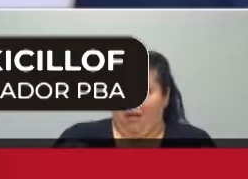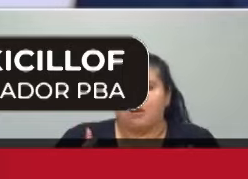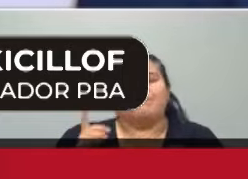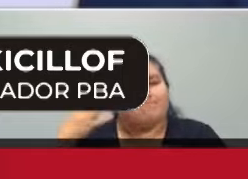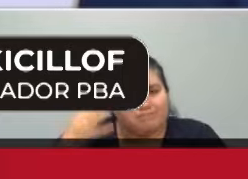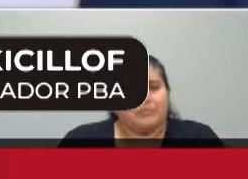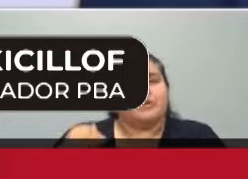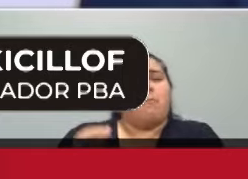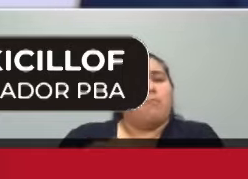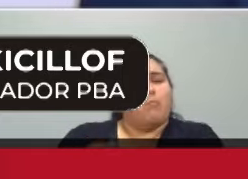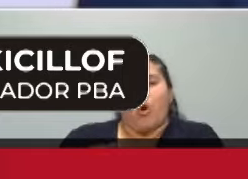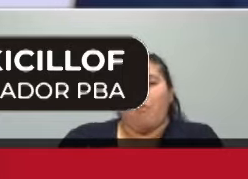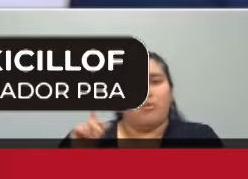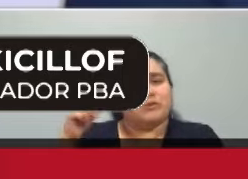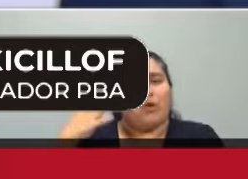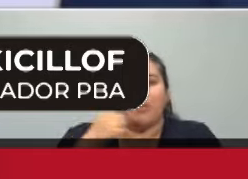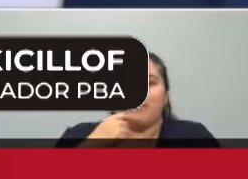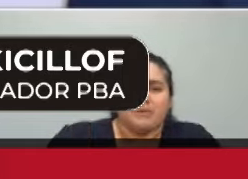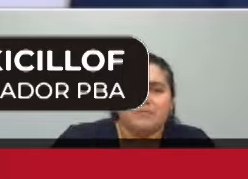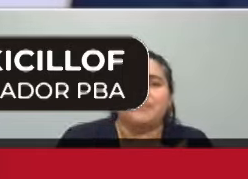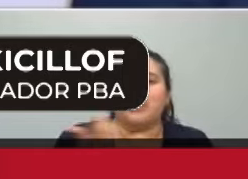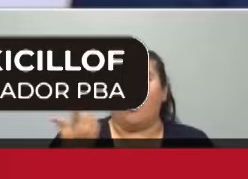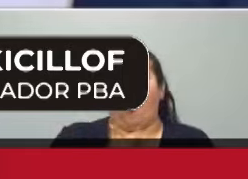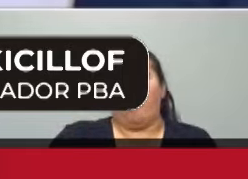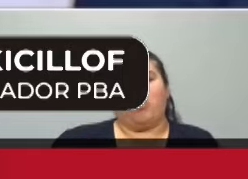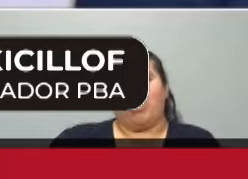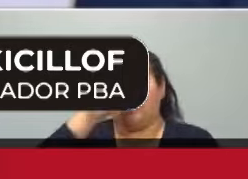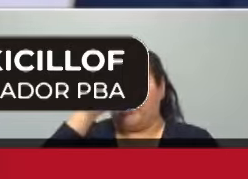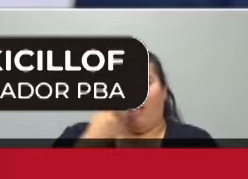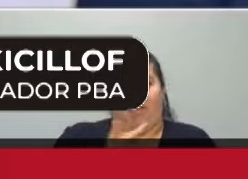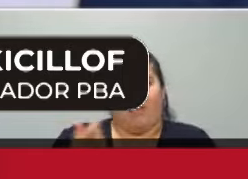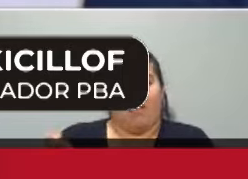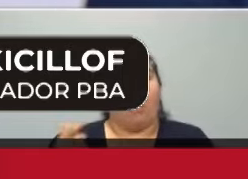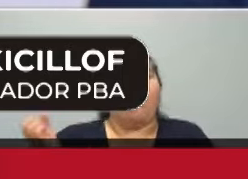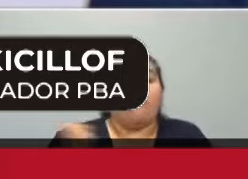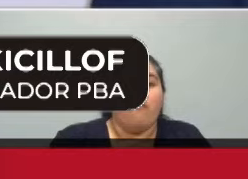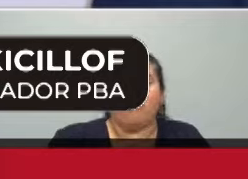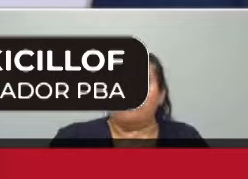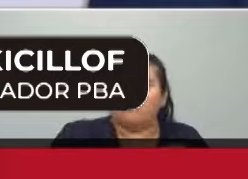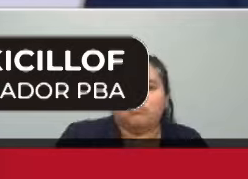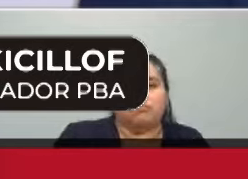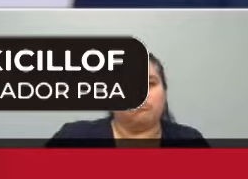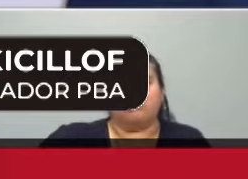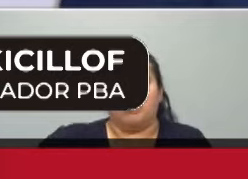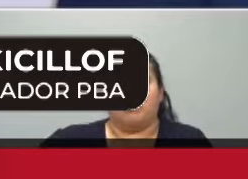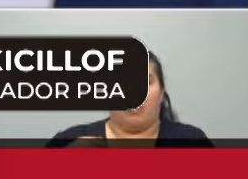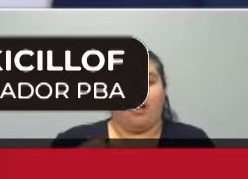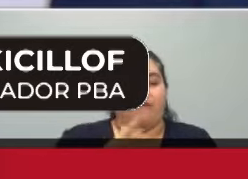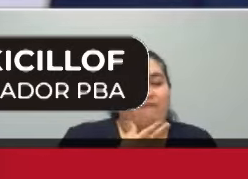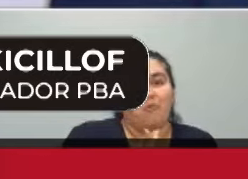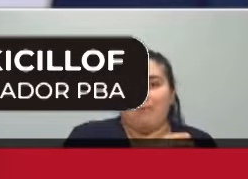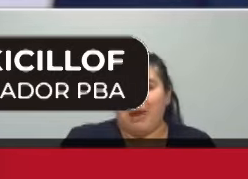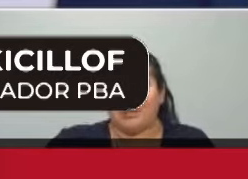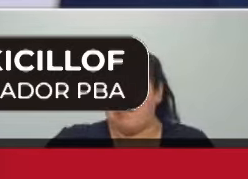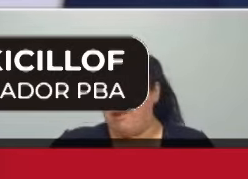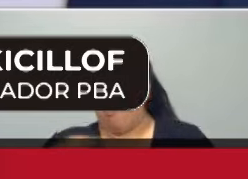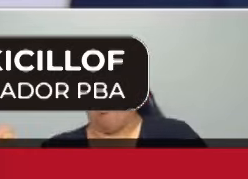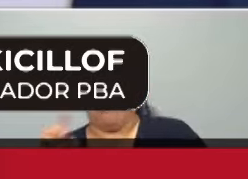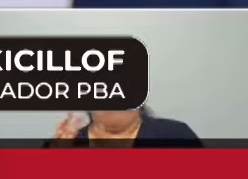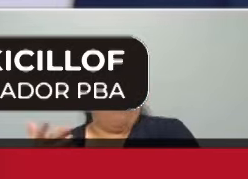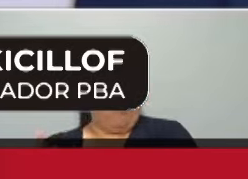legalmente establecidos que debe cumplir el Gobierno Nacional y fondos específicos que no puede emplear para otros usos, establecidos también por